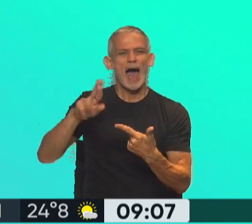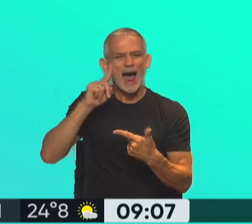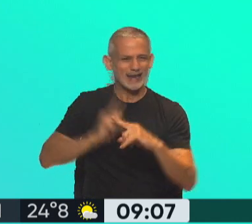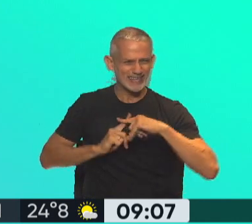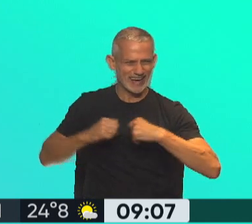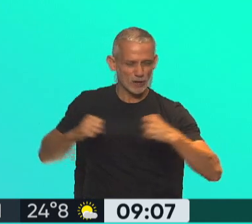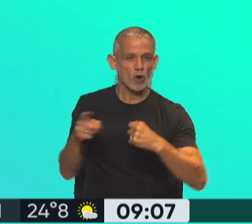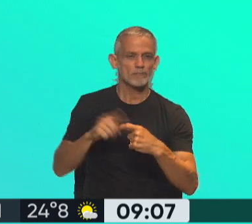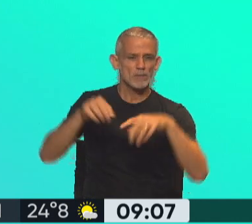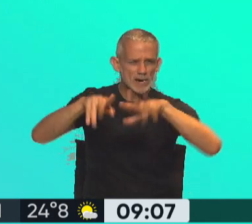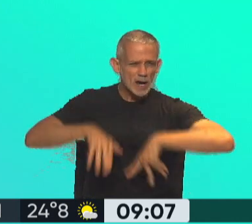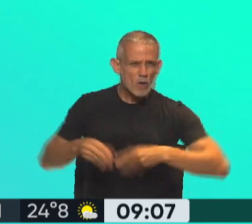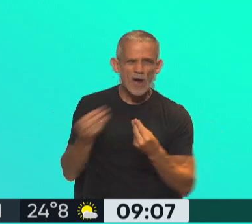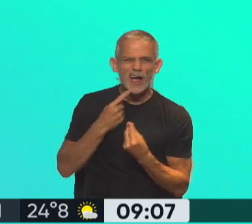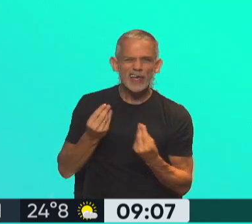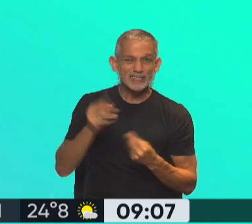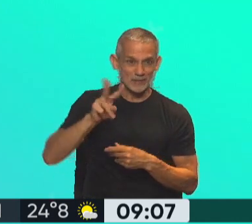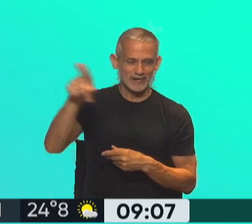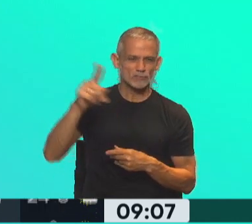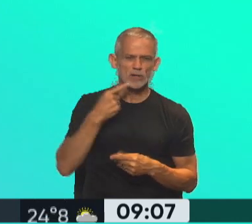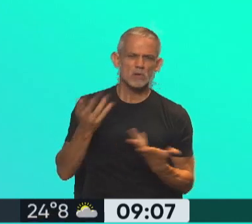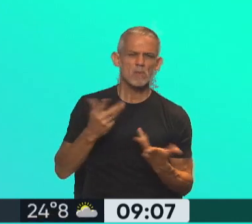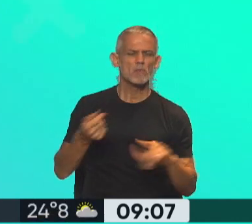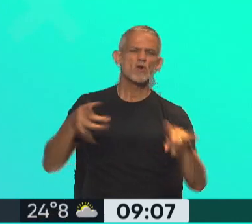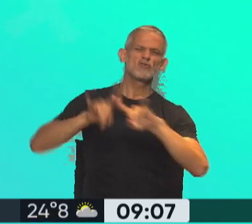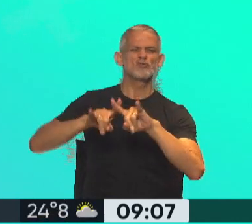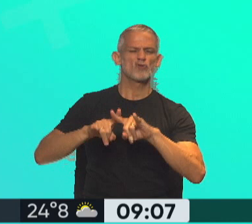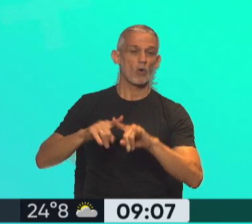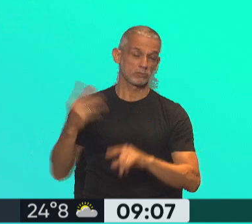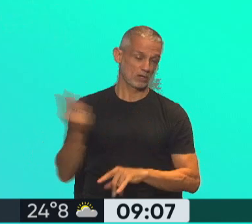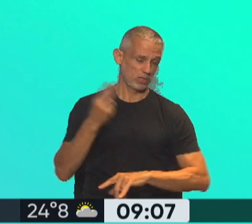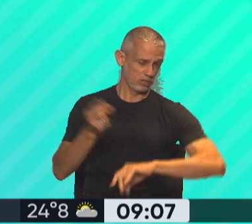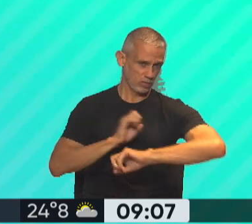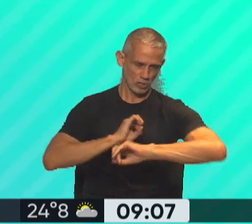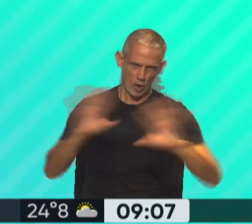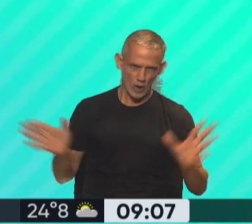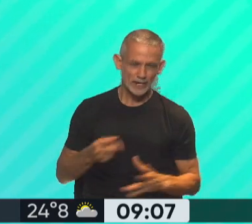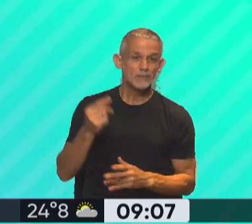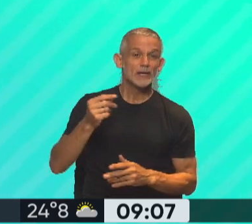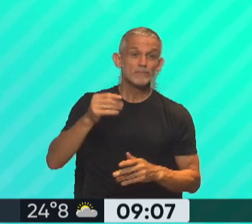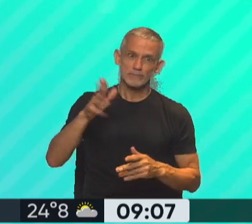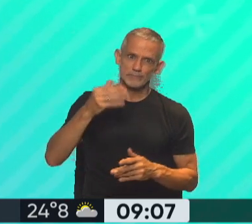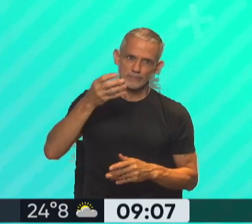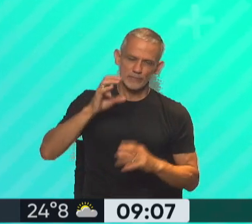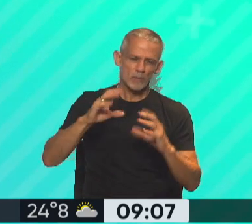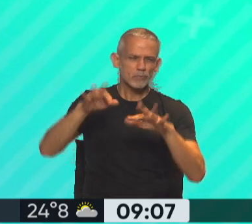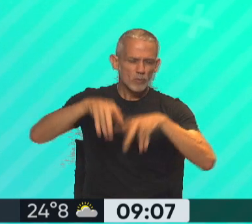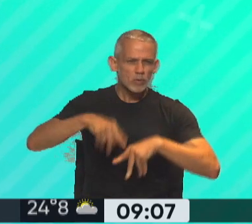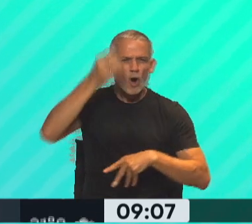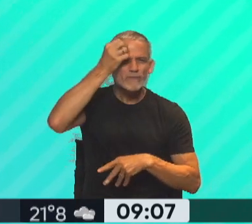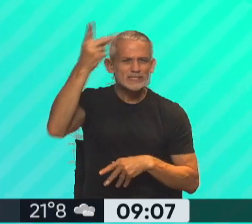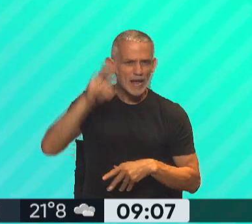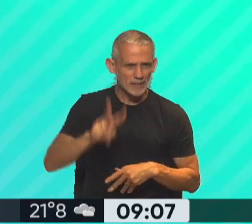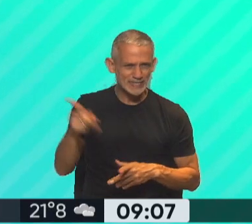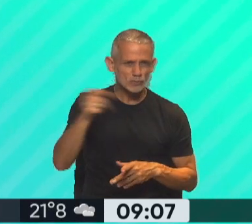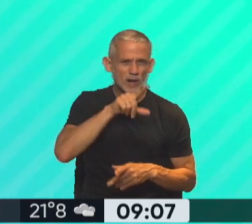etcétera ubicado entre otras cosas dice que se pretende montar un show deplorable es el comunicado del gobierno venezolano a propósito de lo que ha sido a